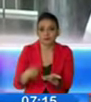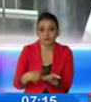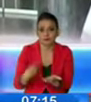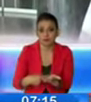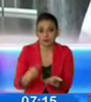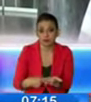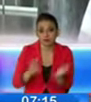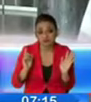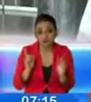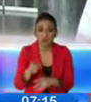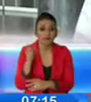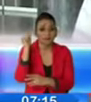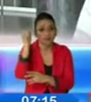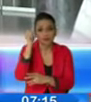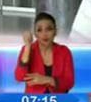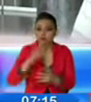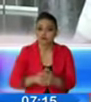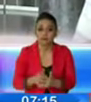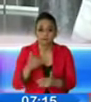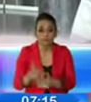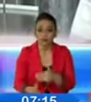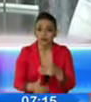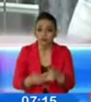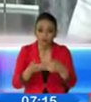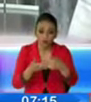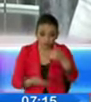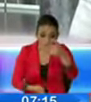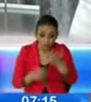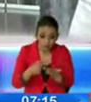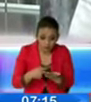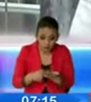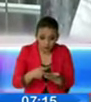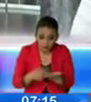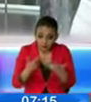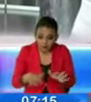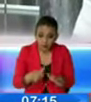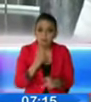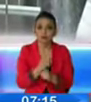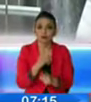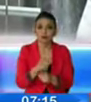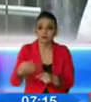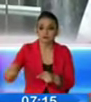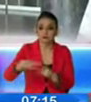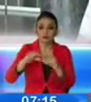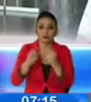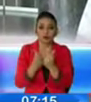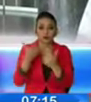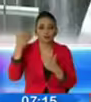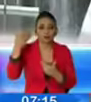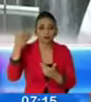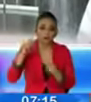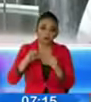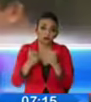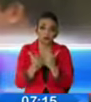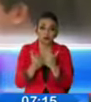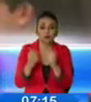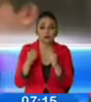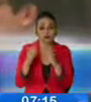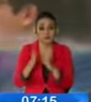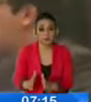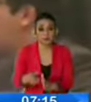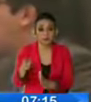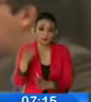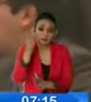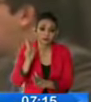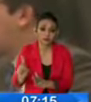a derecho se procederá. Hemos de analizar el documento y en función de ello también nuestro bloque va a tomar una decisión.